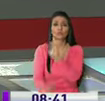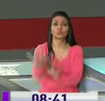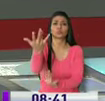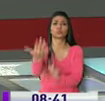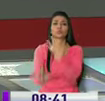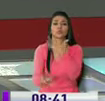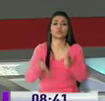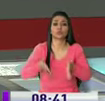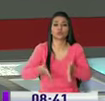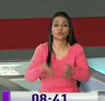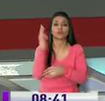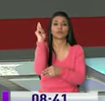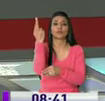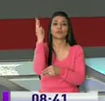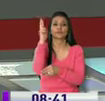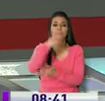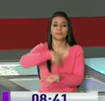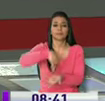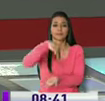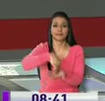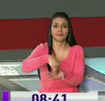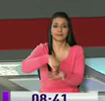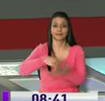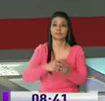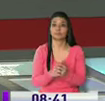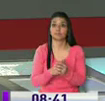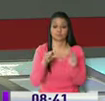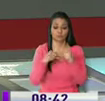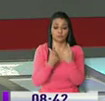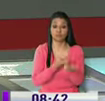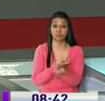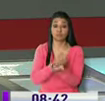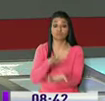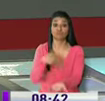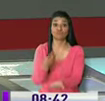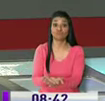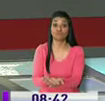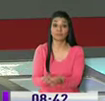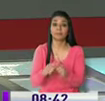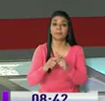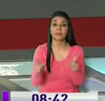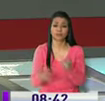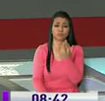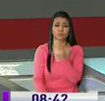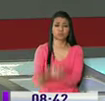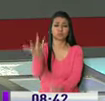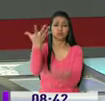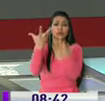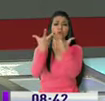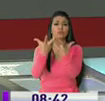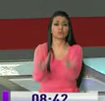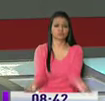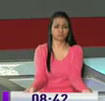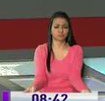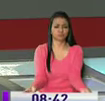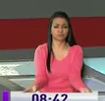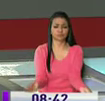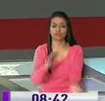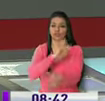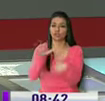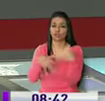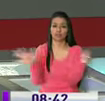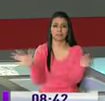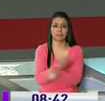vía Rocafuerte, allá en la provincia de Manabí. Los miembros del cuerpo de bomberos acudieron al lugar, pero las llamas lamentablemente consumieron el